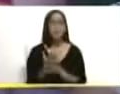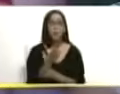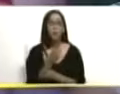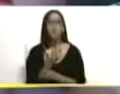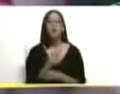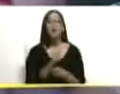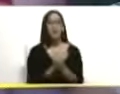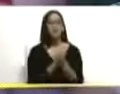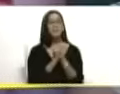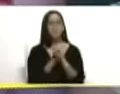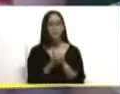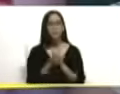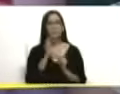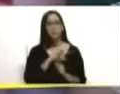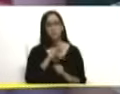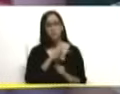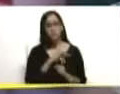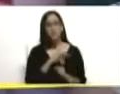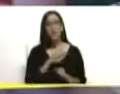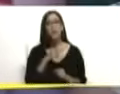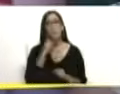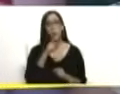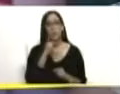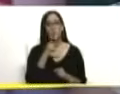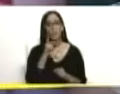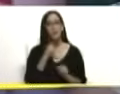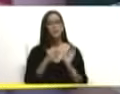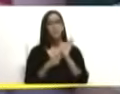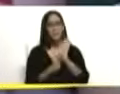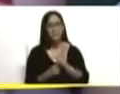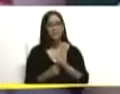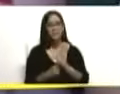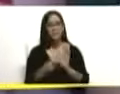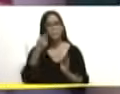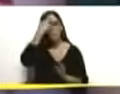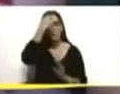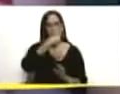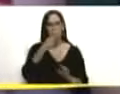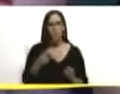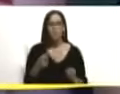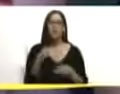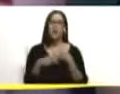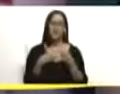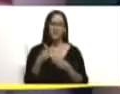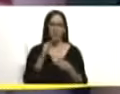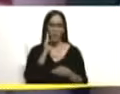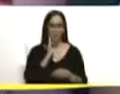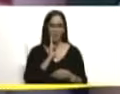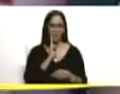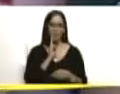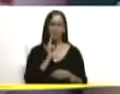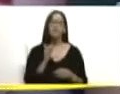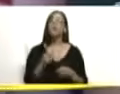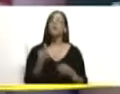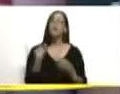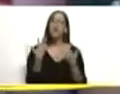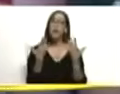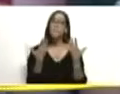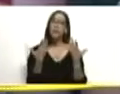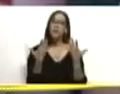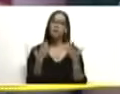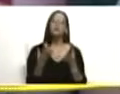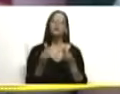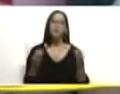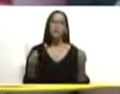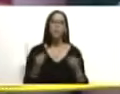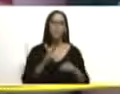gran transformación social y política que representó y representa para el pueblo la revolución bolivariana. Fueron las manos de